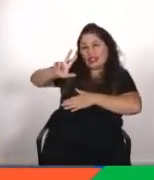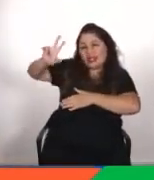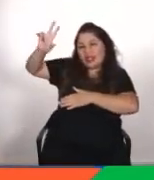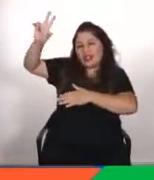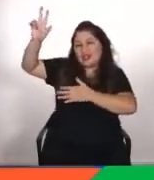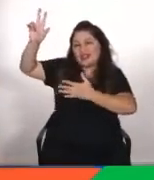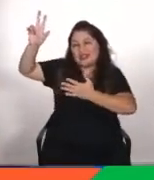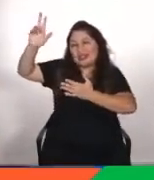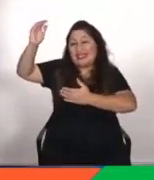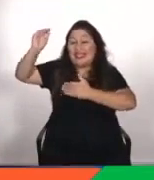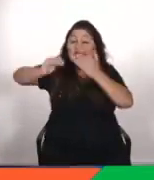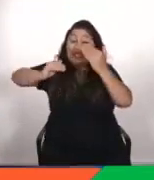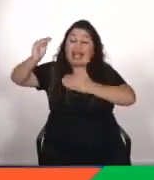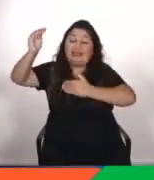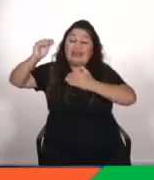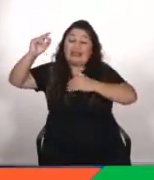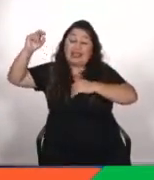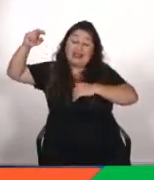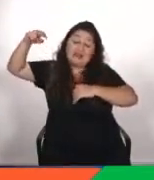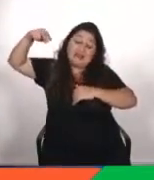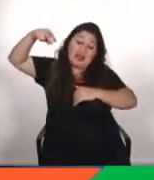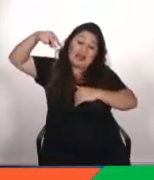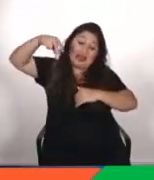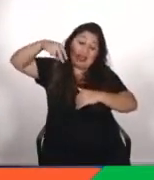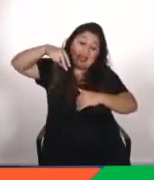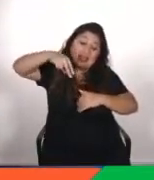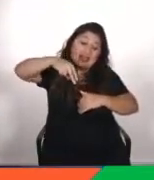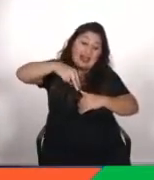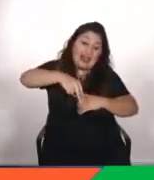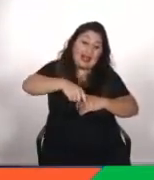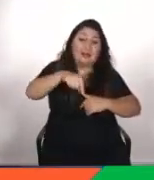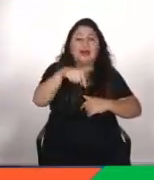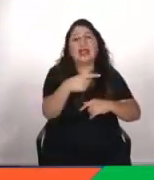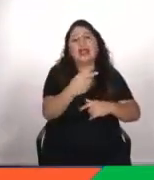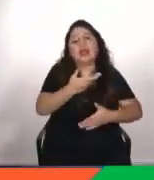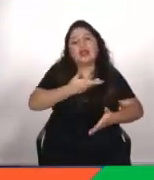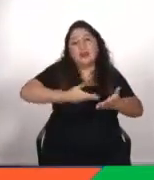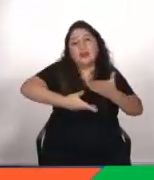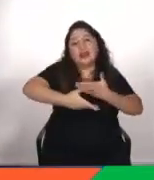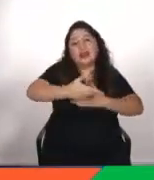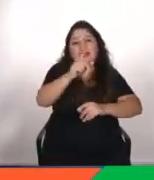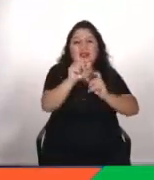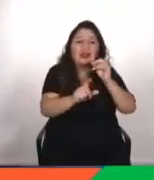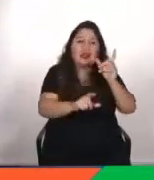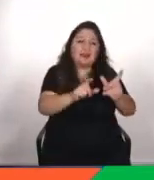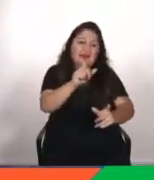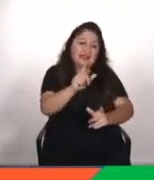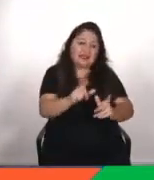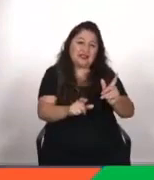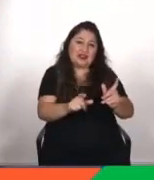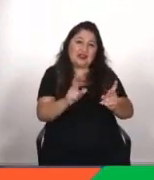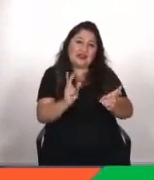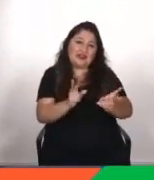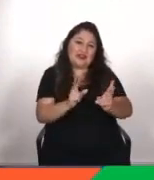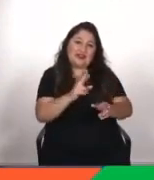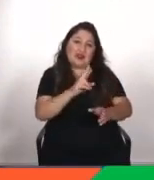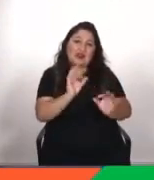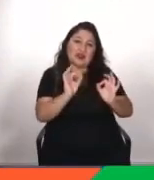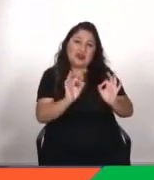bajamos de esas cumbres y nos relacionamos con el resto de la humanidad, que son los mortales, ¿no? Bueno, ¿cómo empezó esta